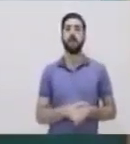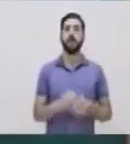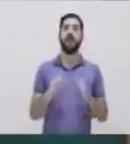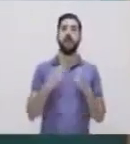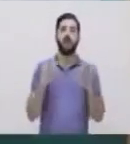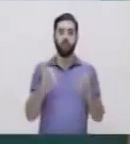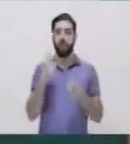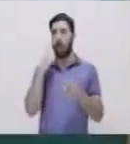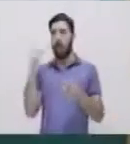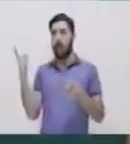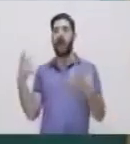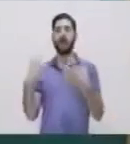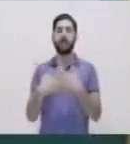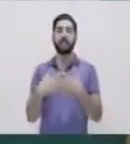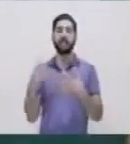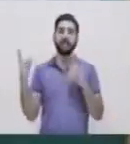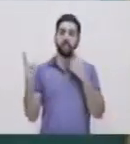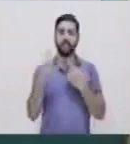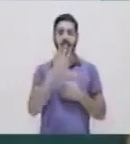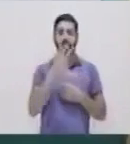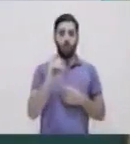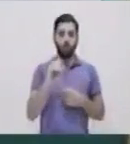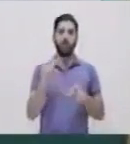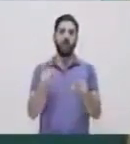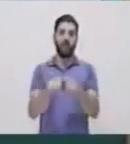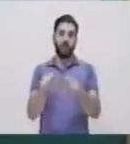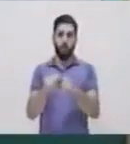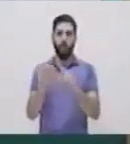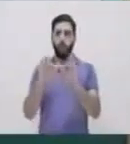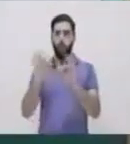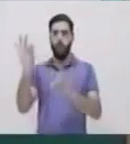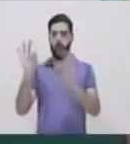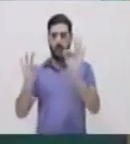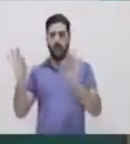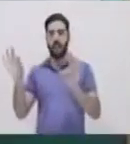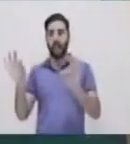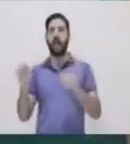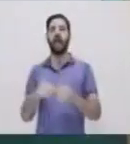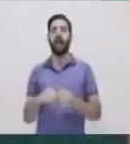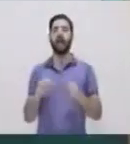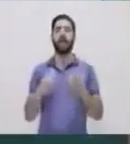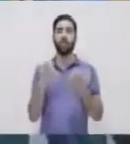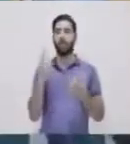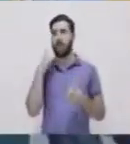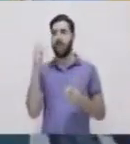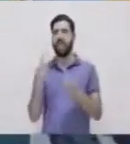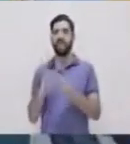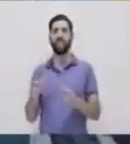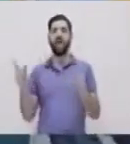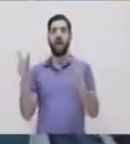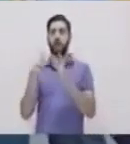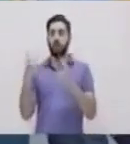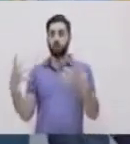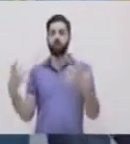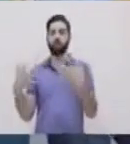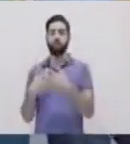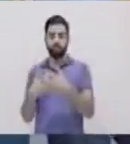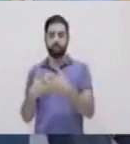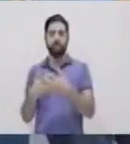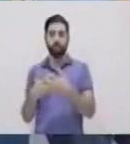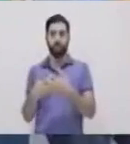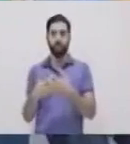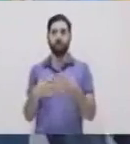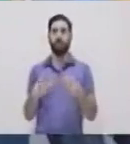y aquí va a coincidir el percentil 50 con la mediana. Entonces veamos que en cada uno hay un valor que coincide con la mediana. En